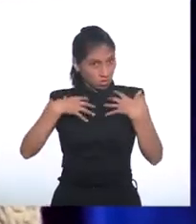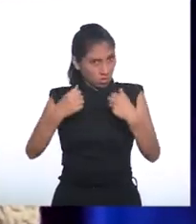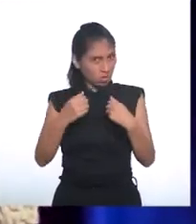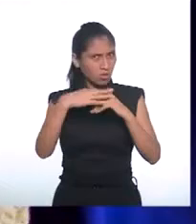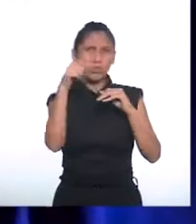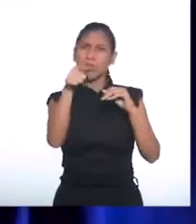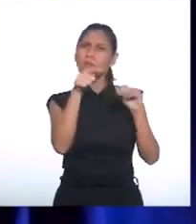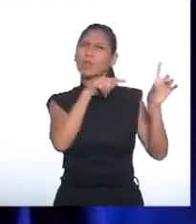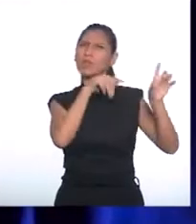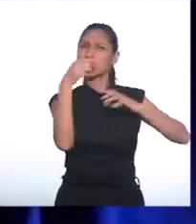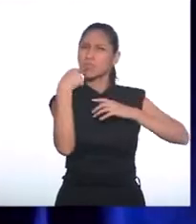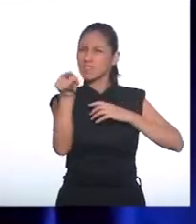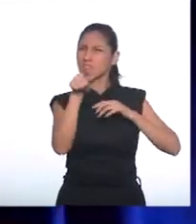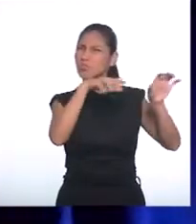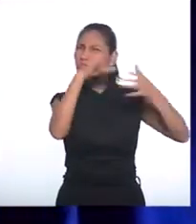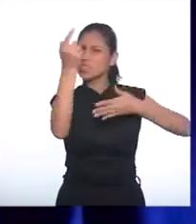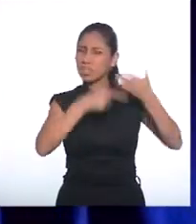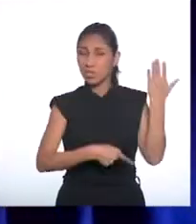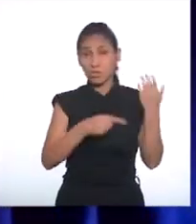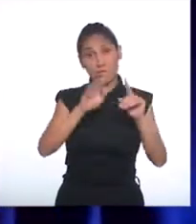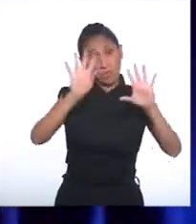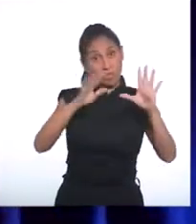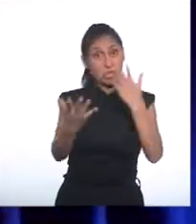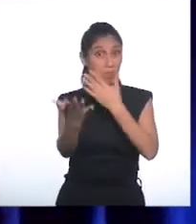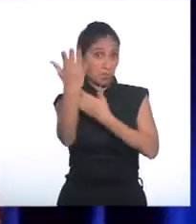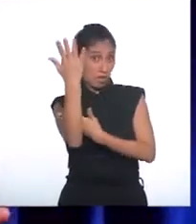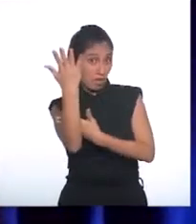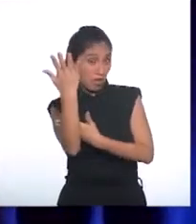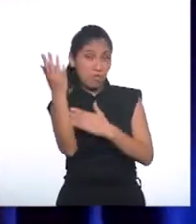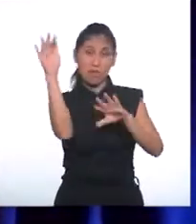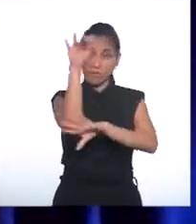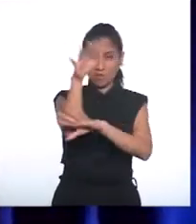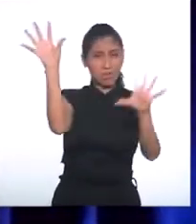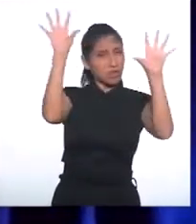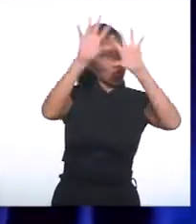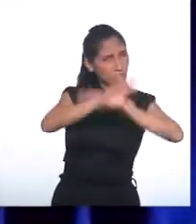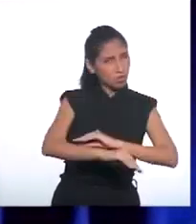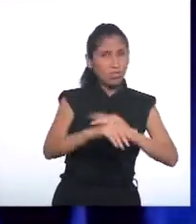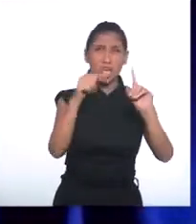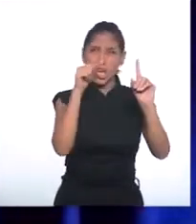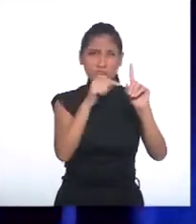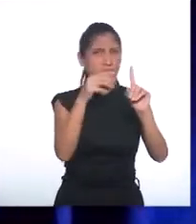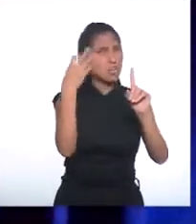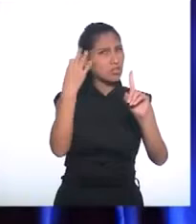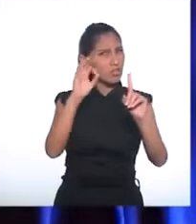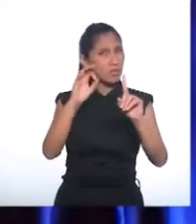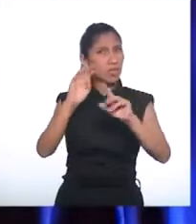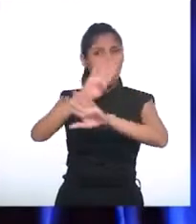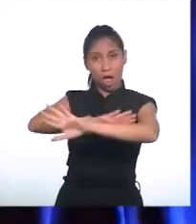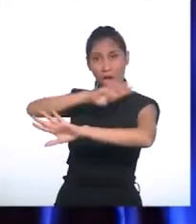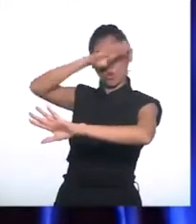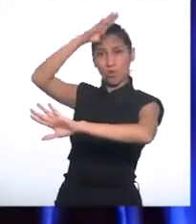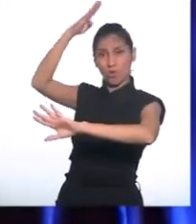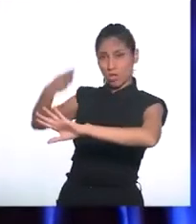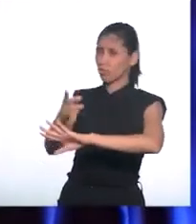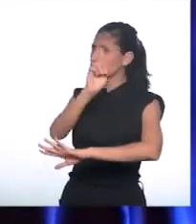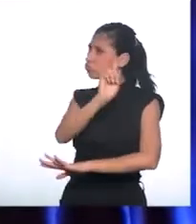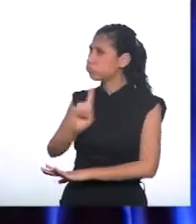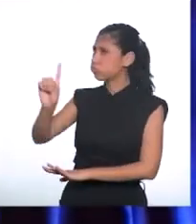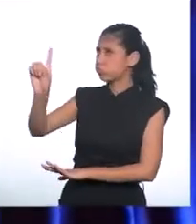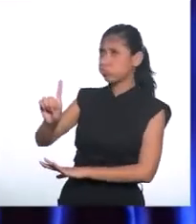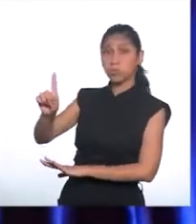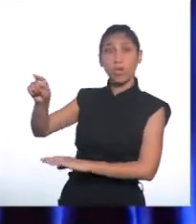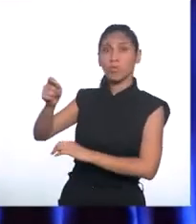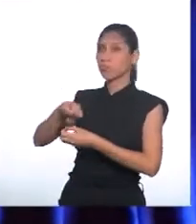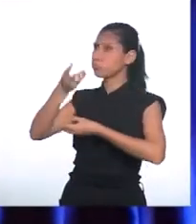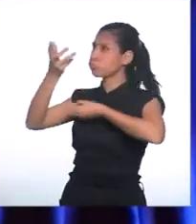día. Puede ser también de noche. A cualquier hora hace hablar a los cerros. Por decir,